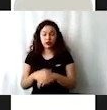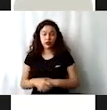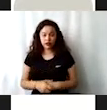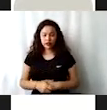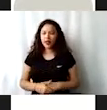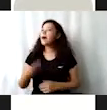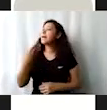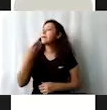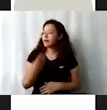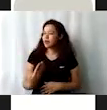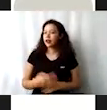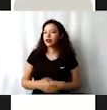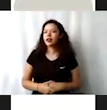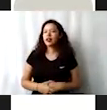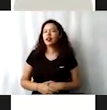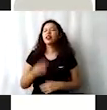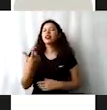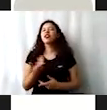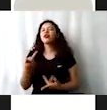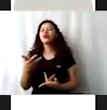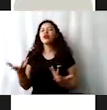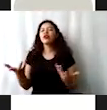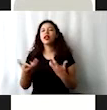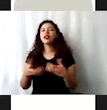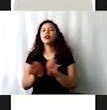Bien, ¿y cómo lo estás desempeñando?